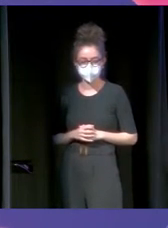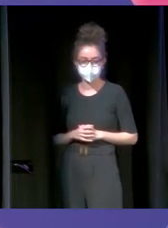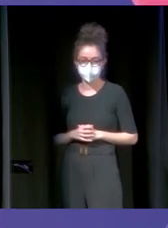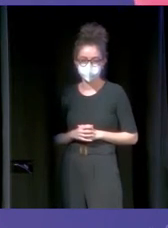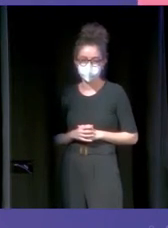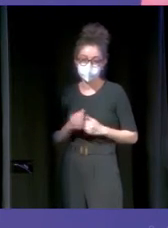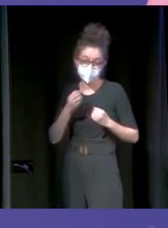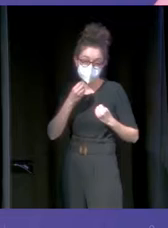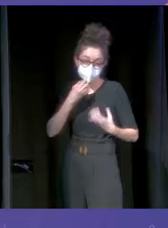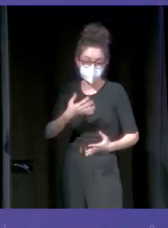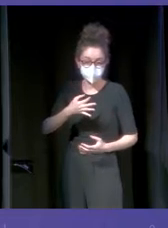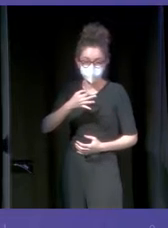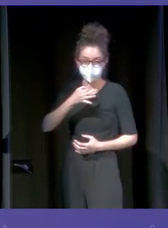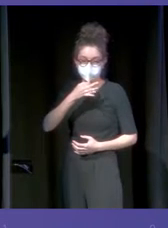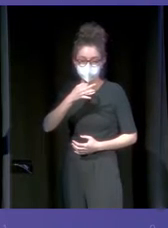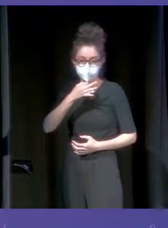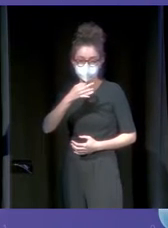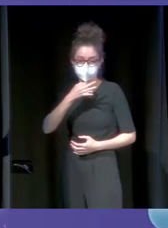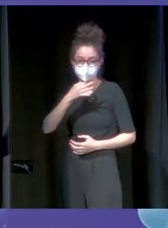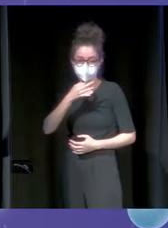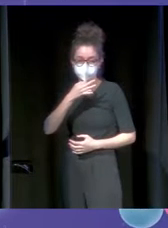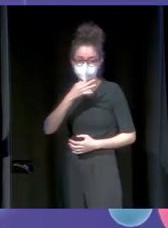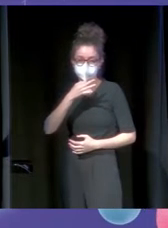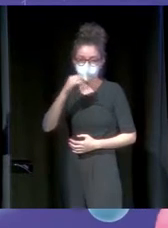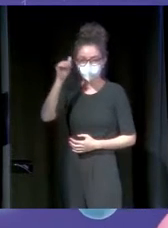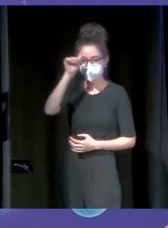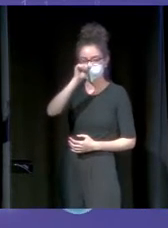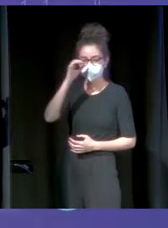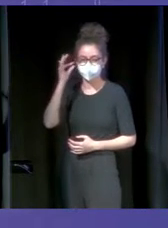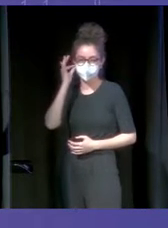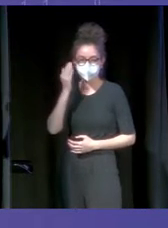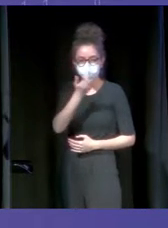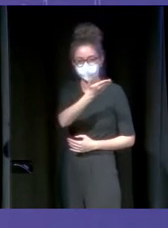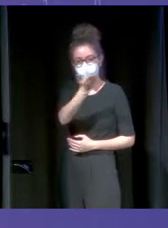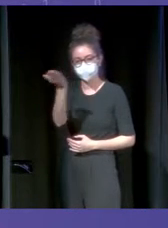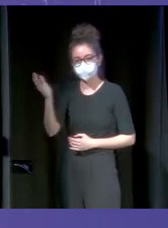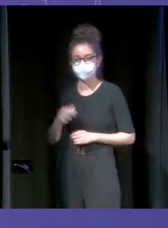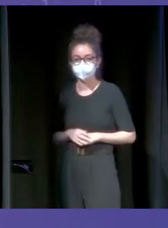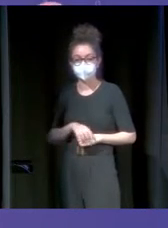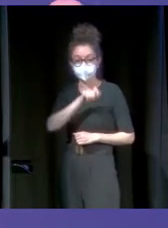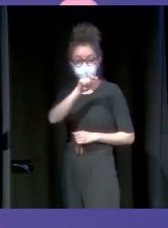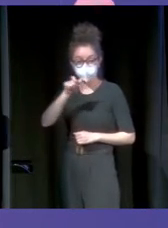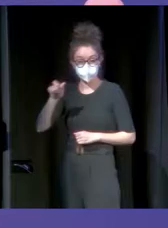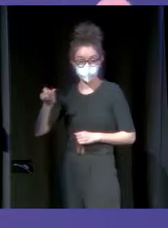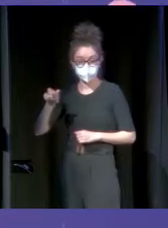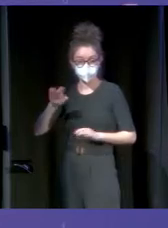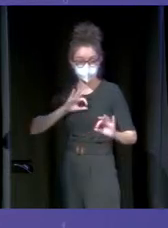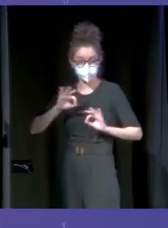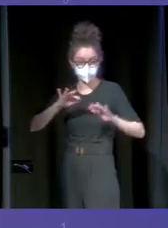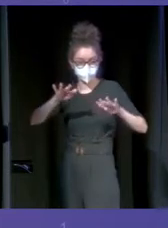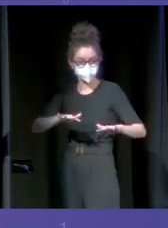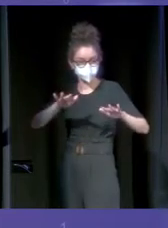bueno buenas tardes a todos ya todas a los que están aquí a los que están siguiendo nos